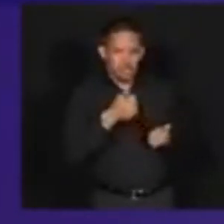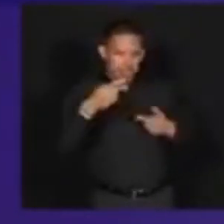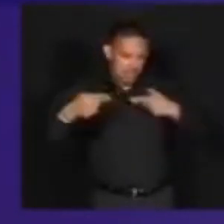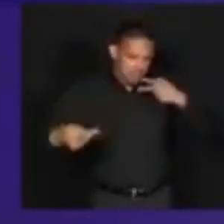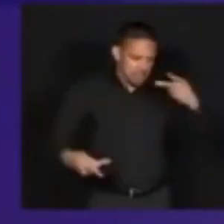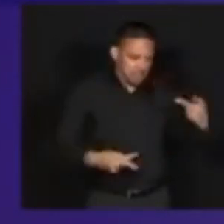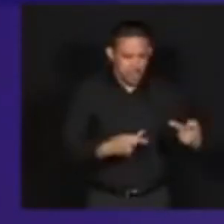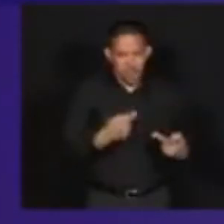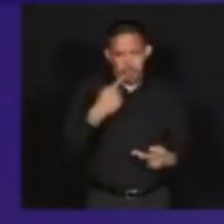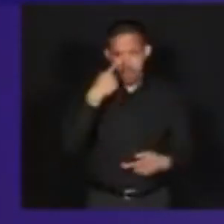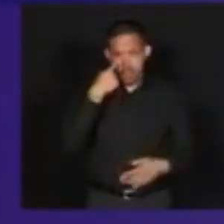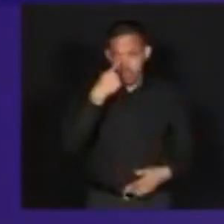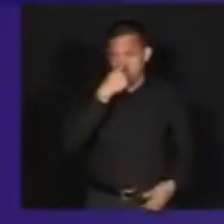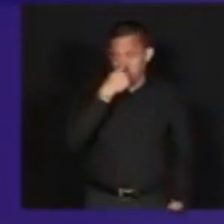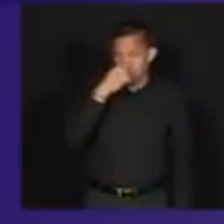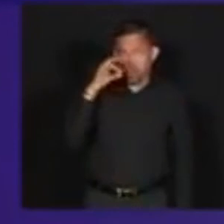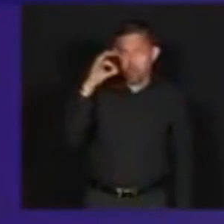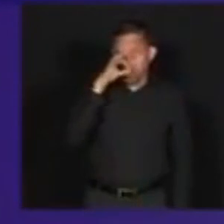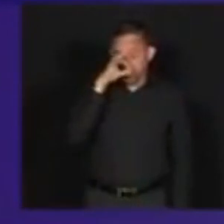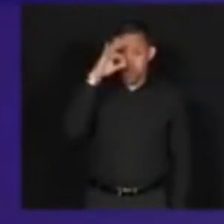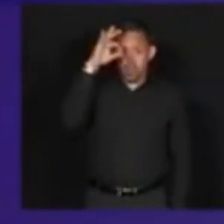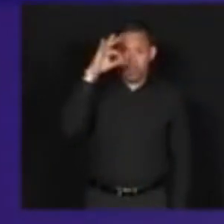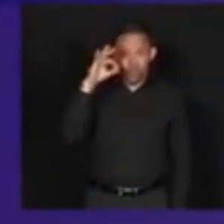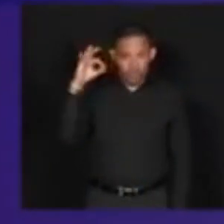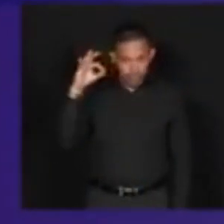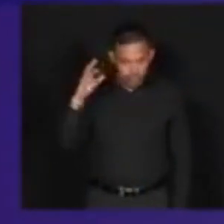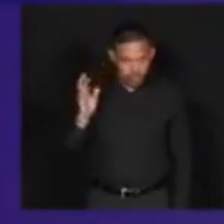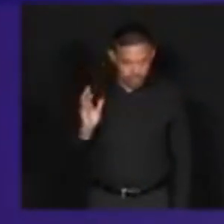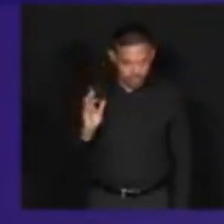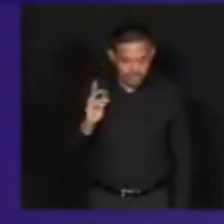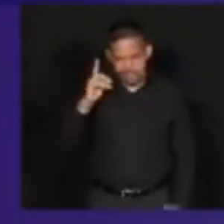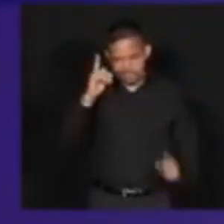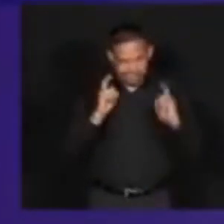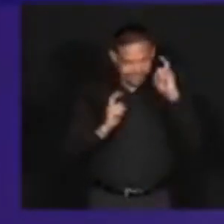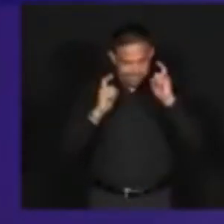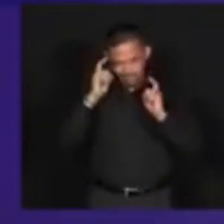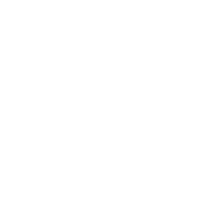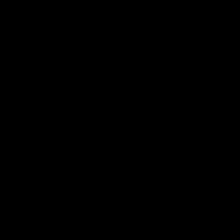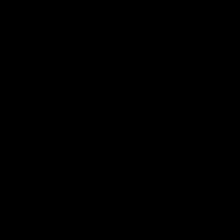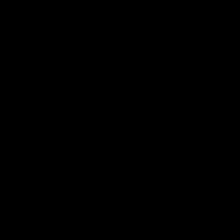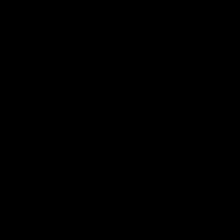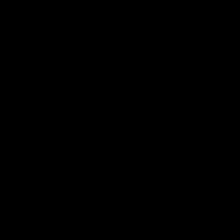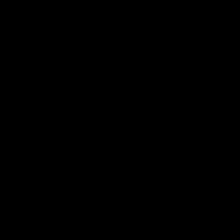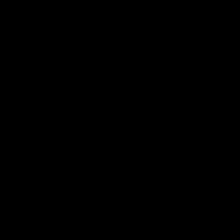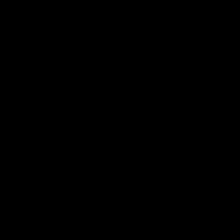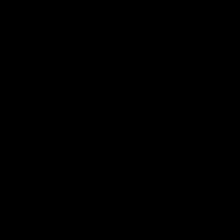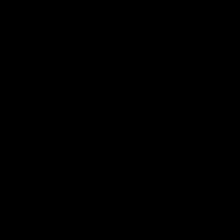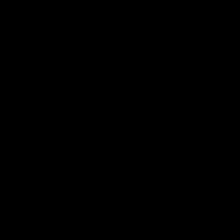cómo brillan sus ojos también, cuáles muecas hacen a fin de comprenderlas.